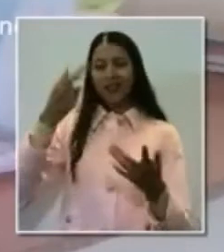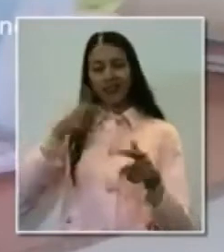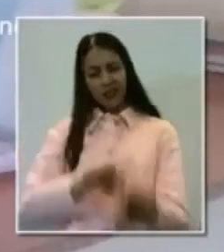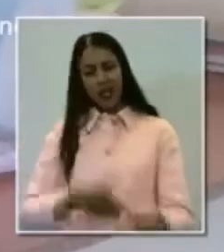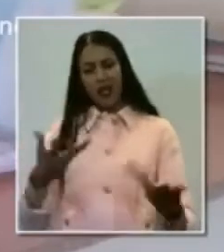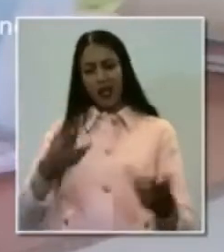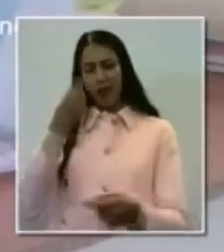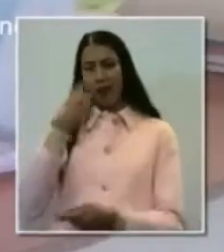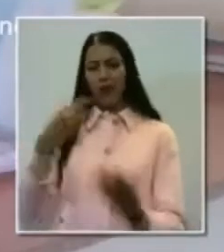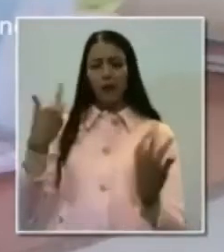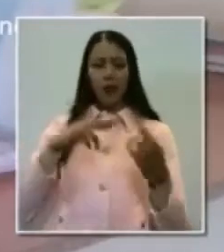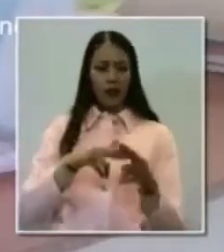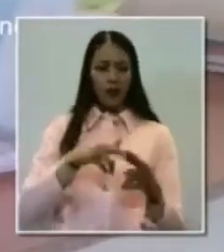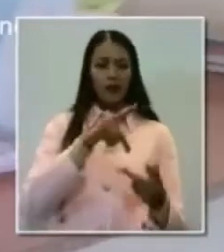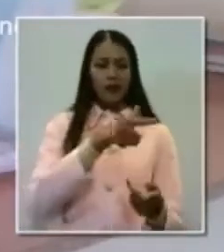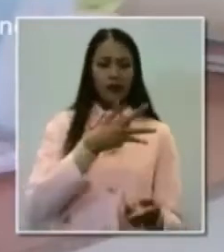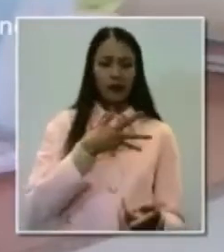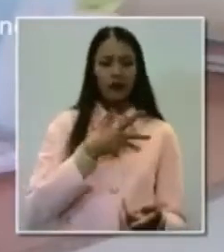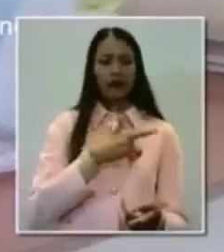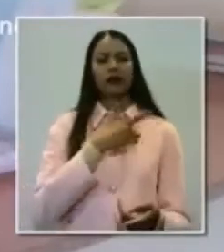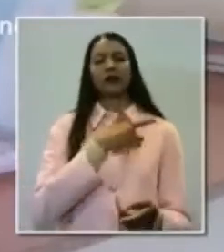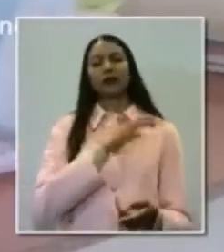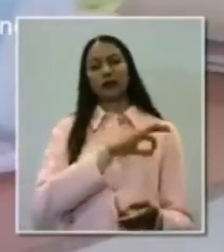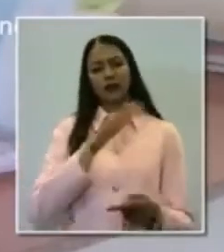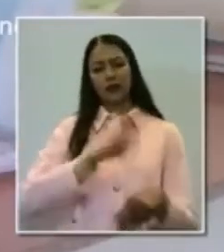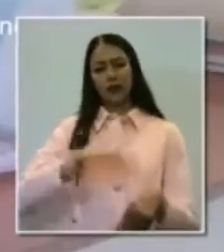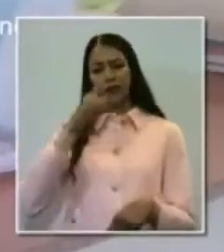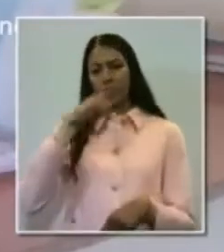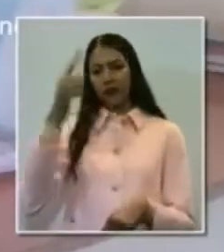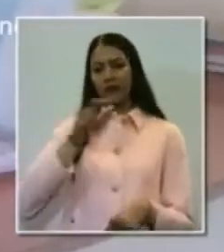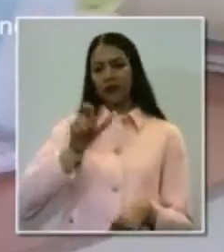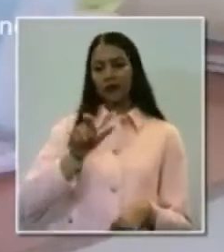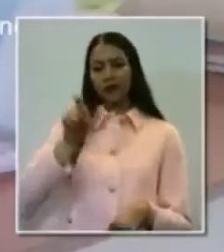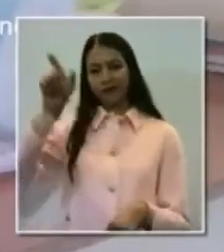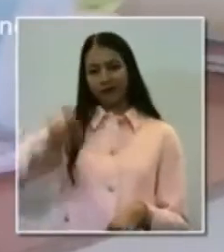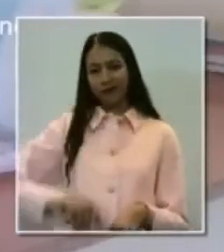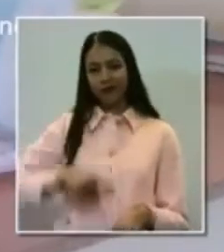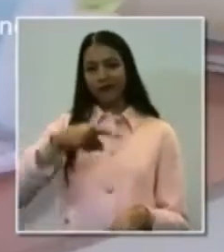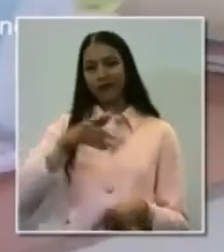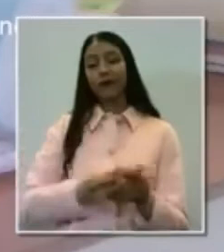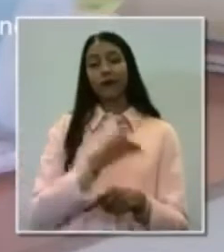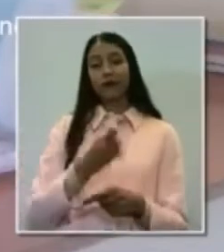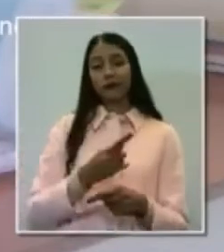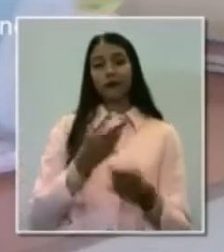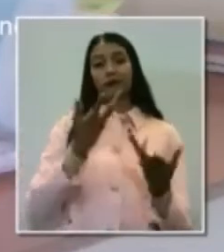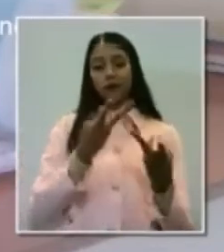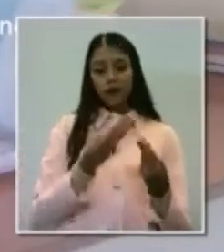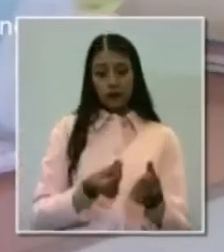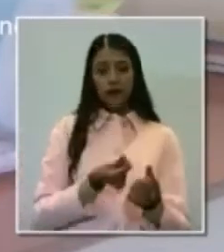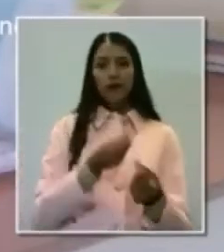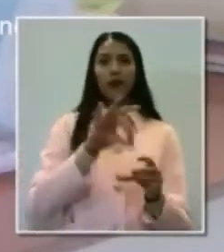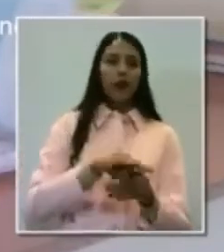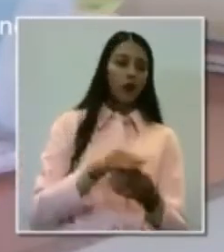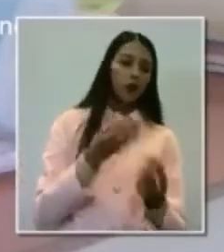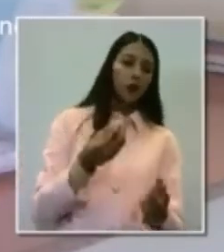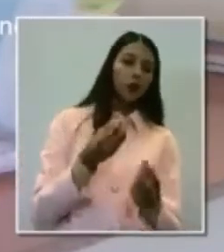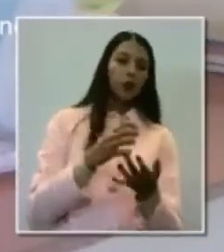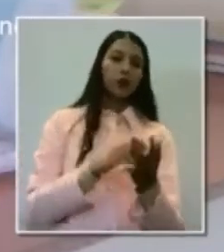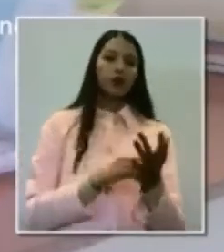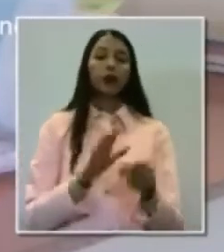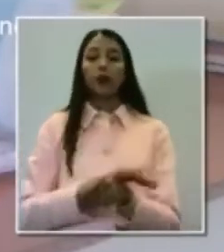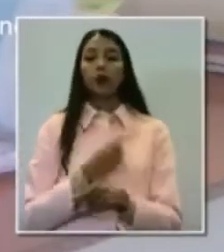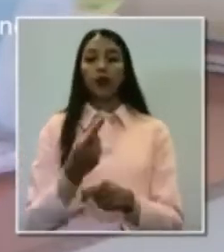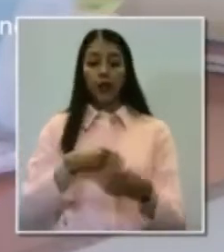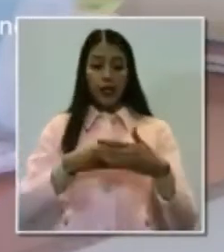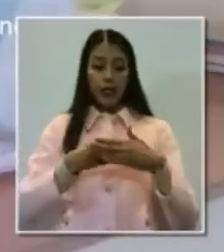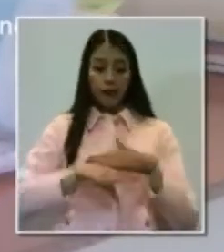maestros tengan esa sensibilidad, pero además porque nos genera un ahorro en gastos de operación. El pagar con cheque no solamente es la impresión del